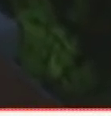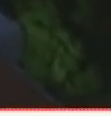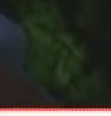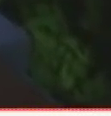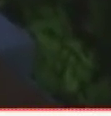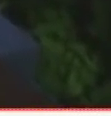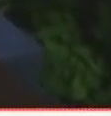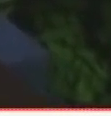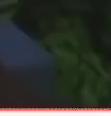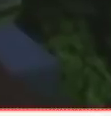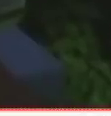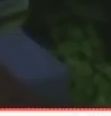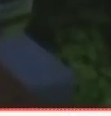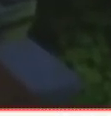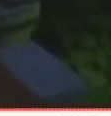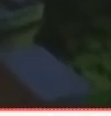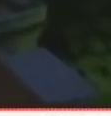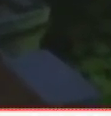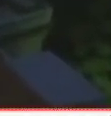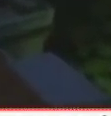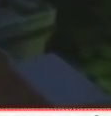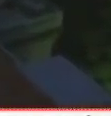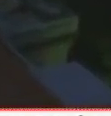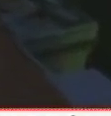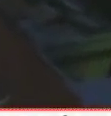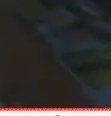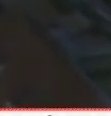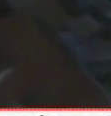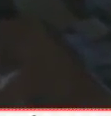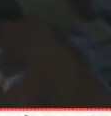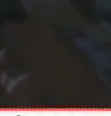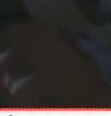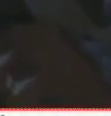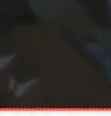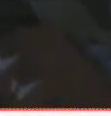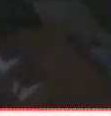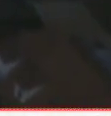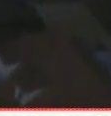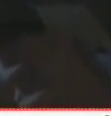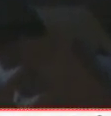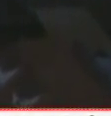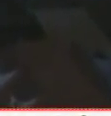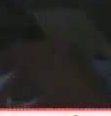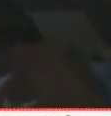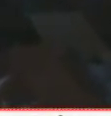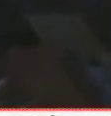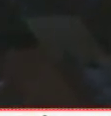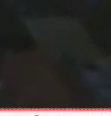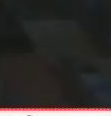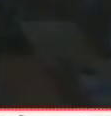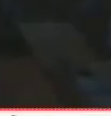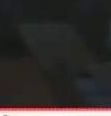distribución de alimentos y garantizar la paz, la seguridad interna y la estabilidad. Con estos datos despedimos esta transmisión.